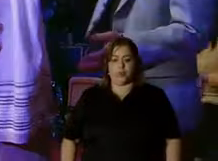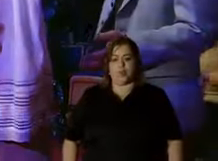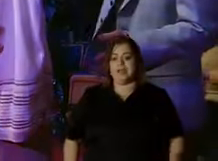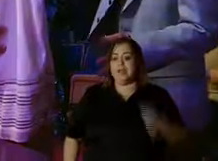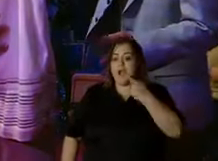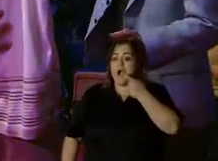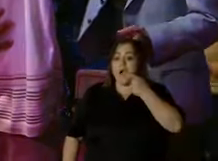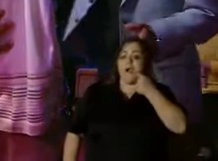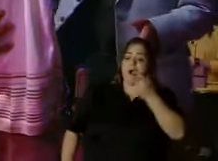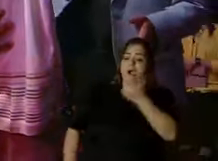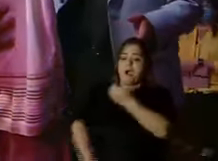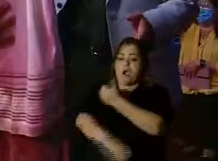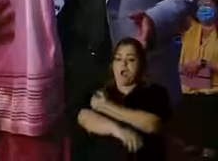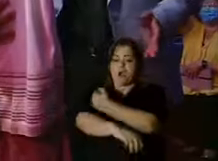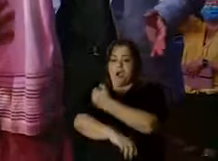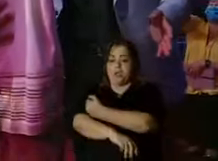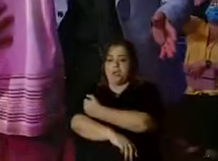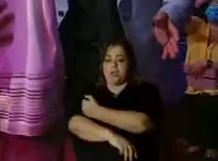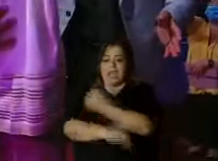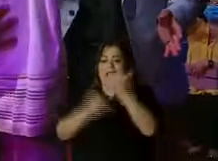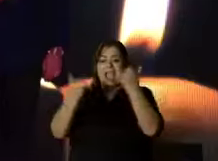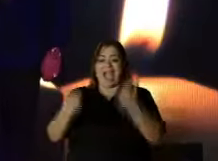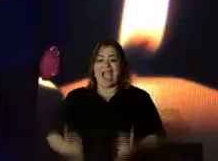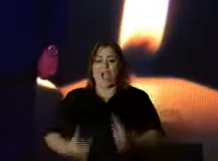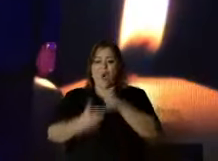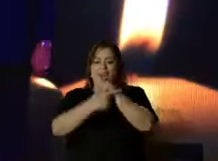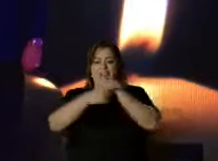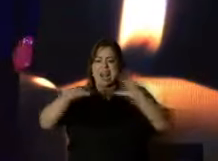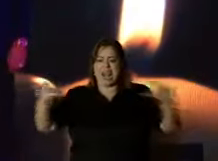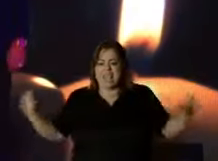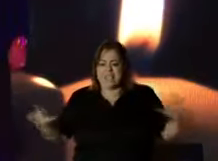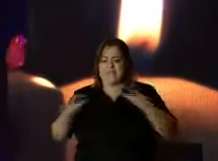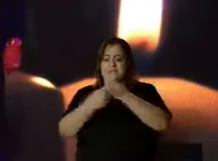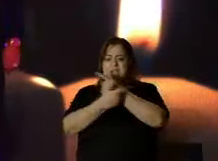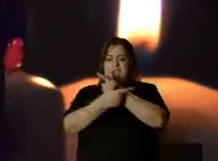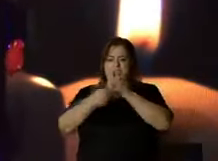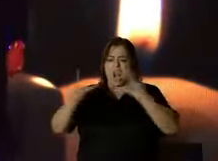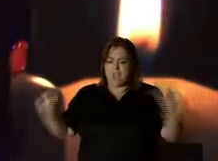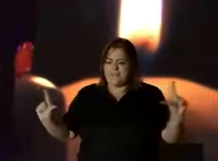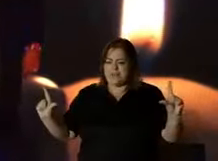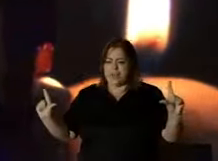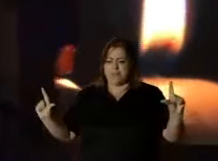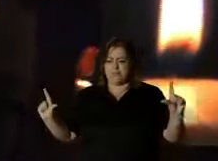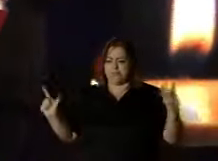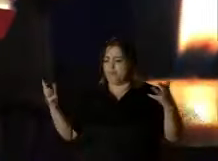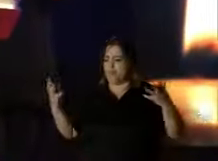atadura. Ahora eres libre, eres libre, eres libre.